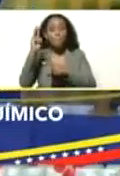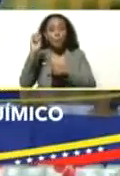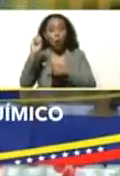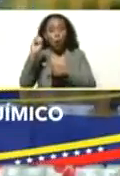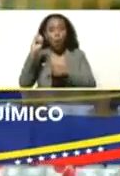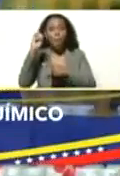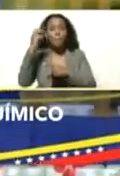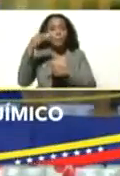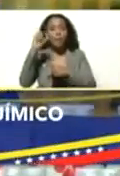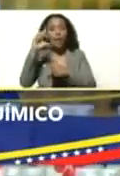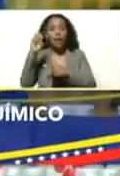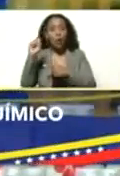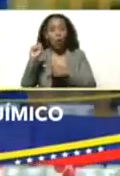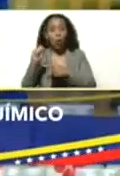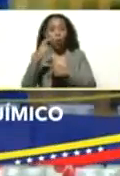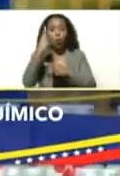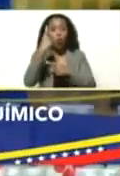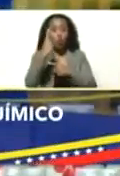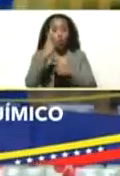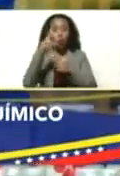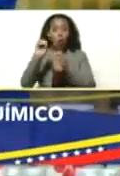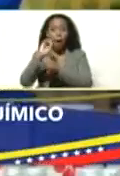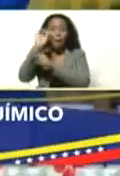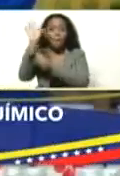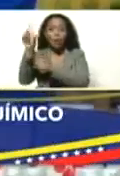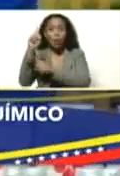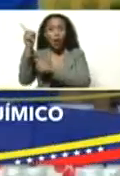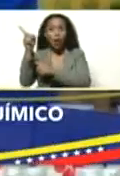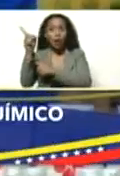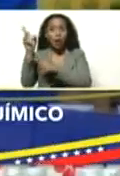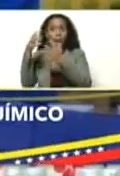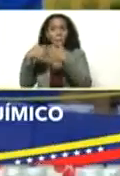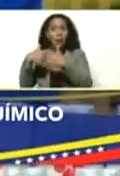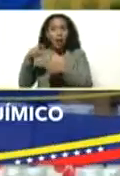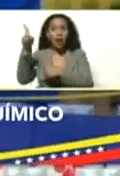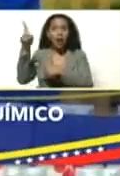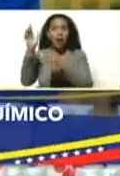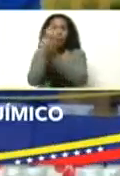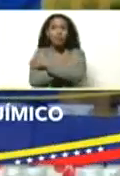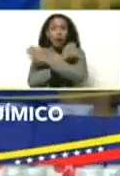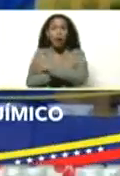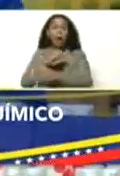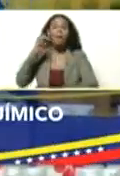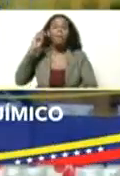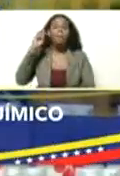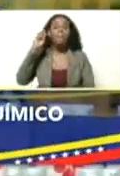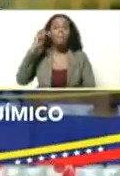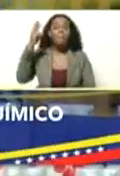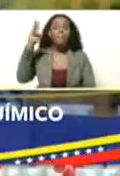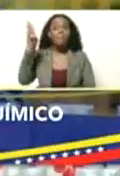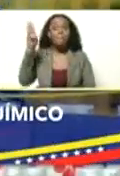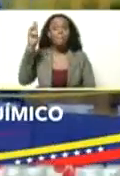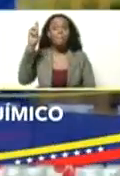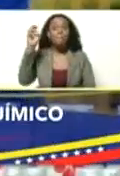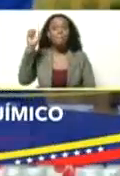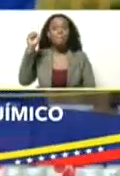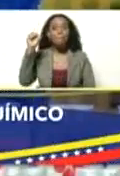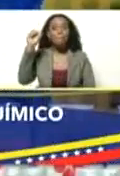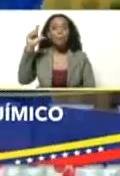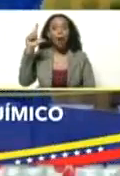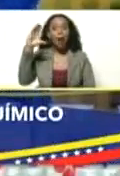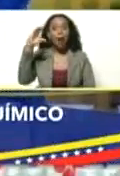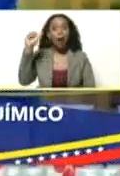llama Pralca, y Pralca... ¡Ah, felicitaciones, Pralca! Una de las mejores empresas, mi